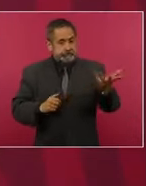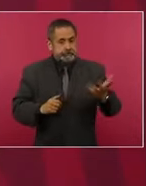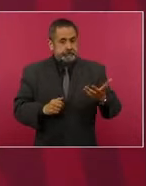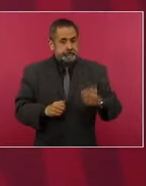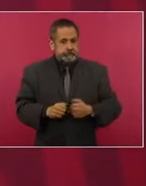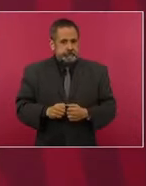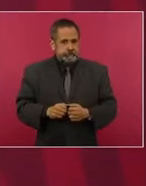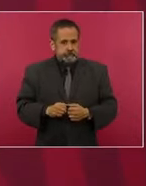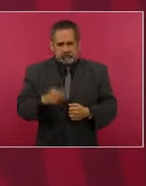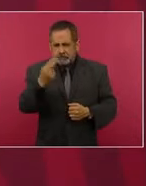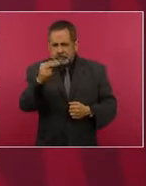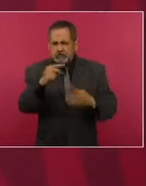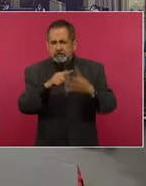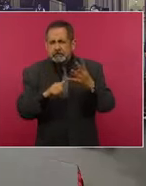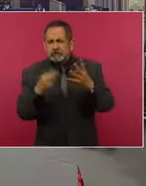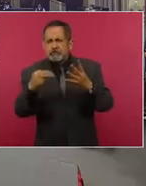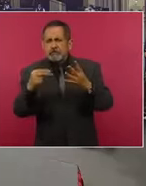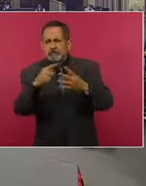¿Sí tenemos los nombres?